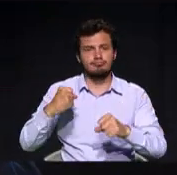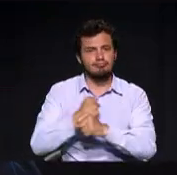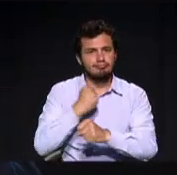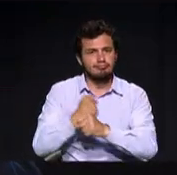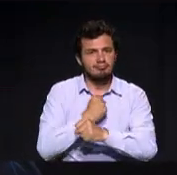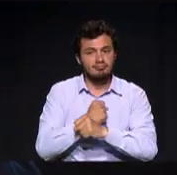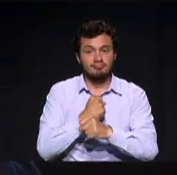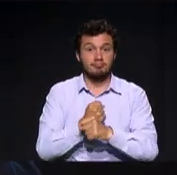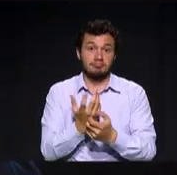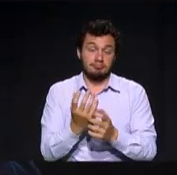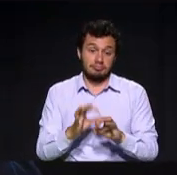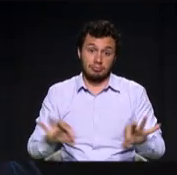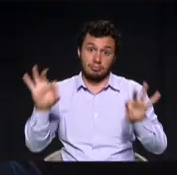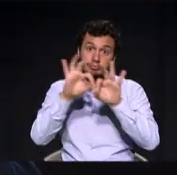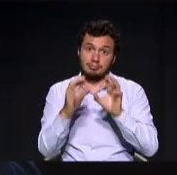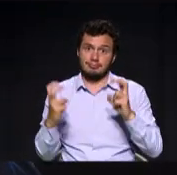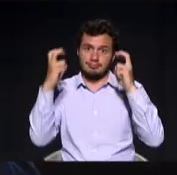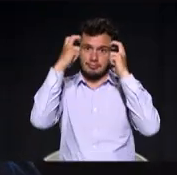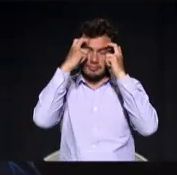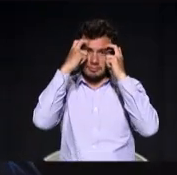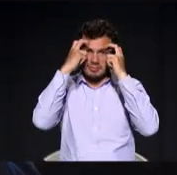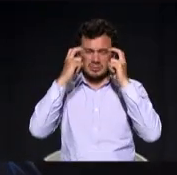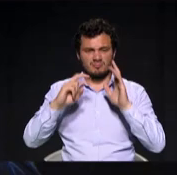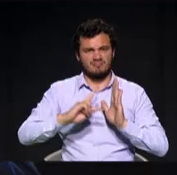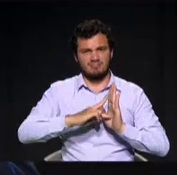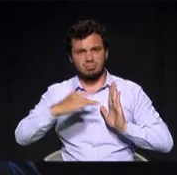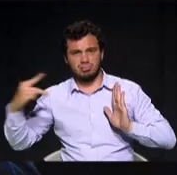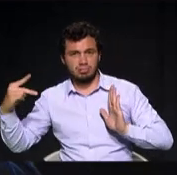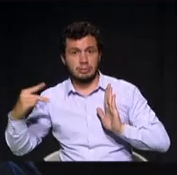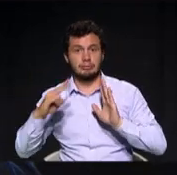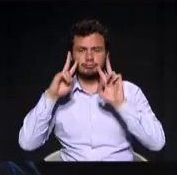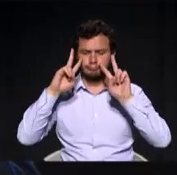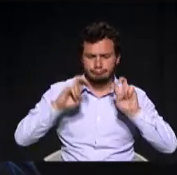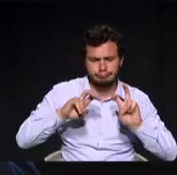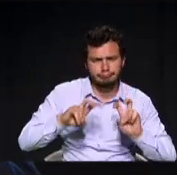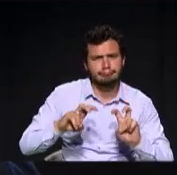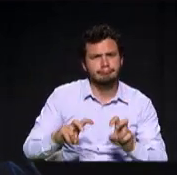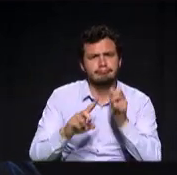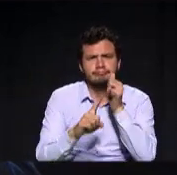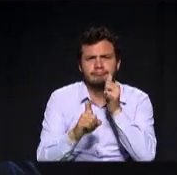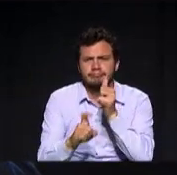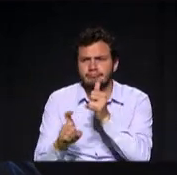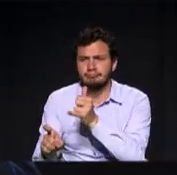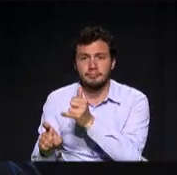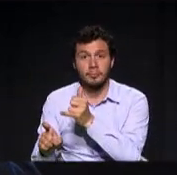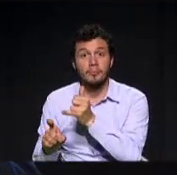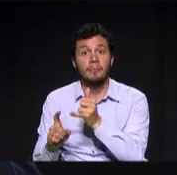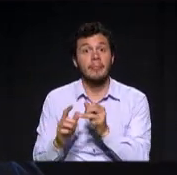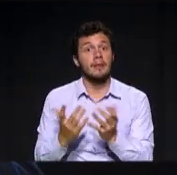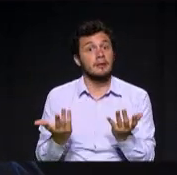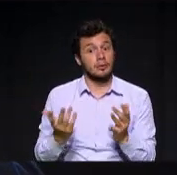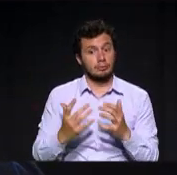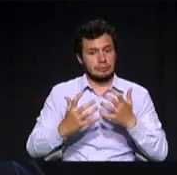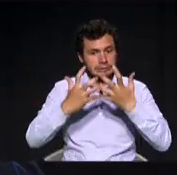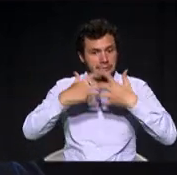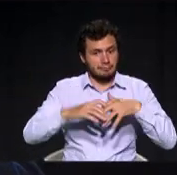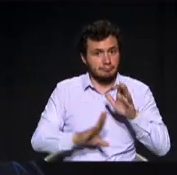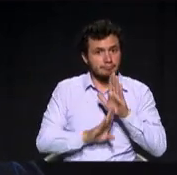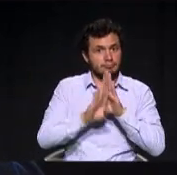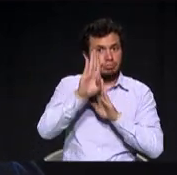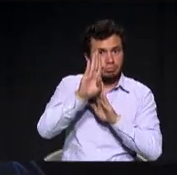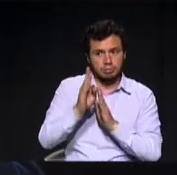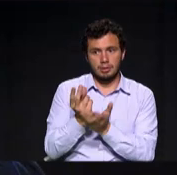tecnología y la ciencia desde los emprendimientos económicos y sociales fomentando la